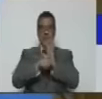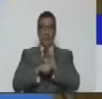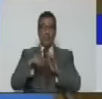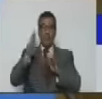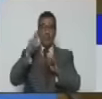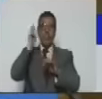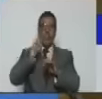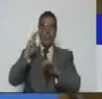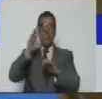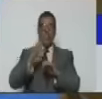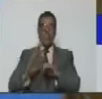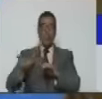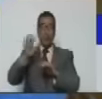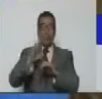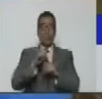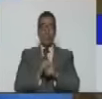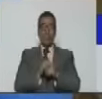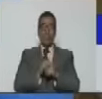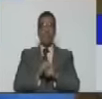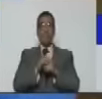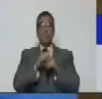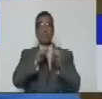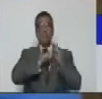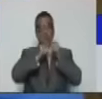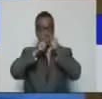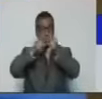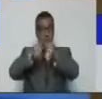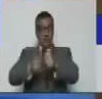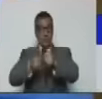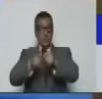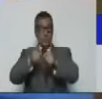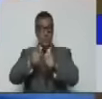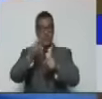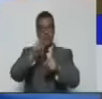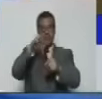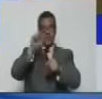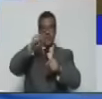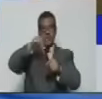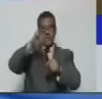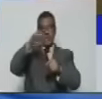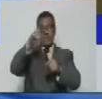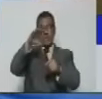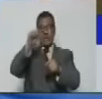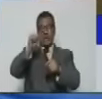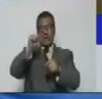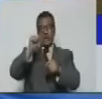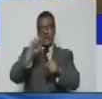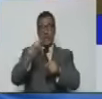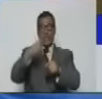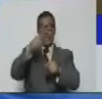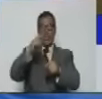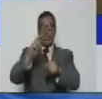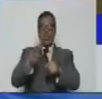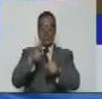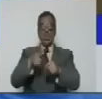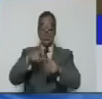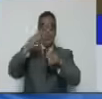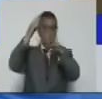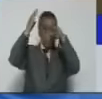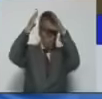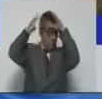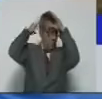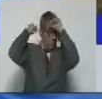de la República Bolivariana de Venezuela, para designar a la ciudadana Rexeida Elena González Herrera como